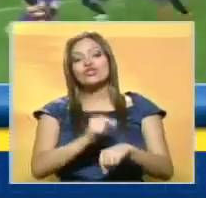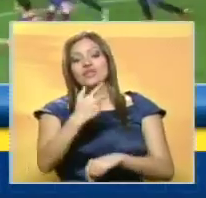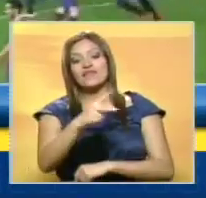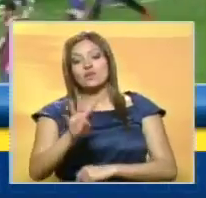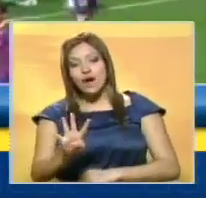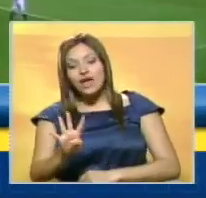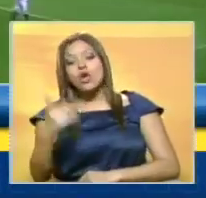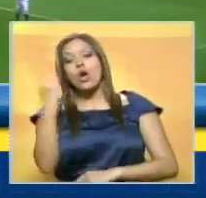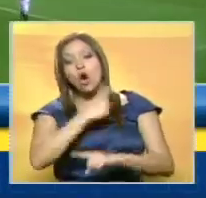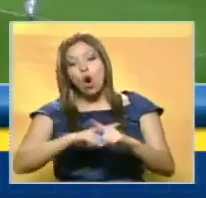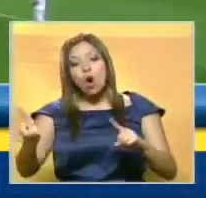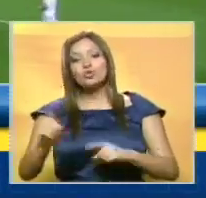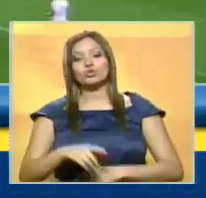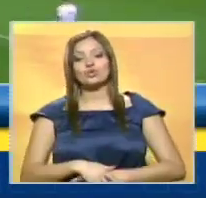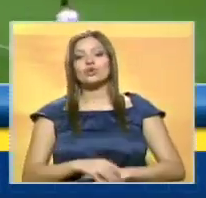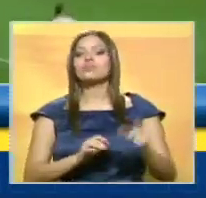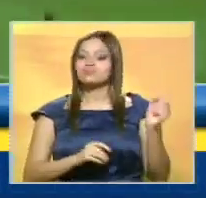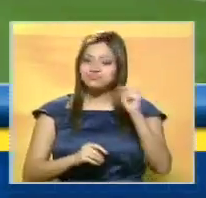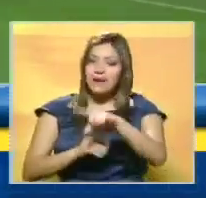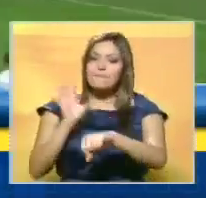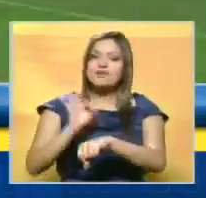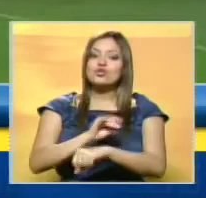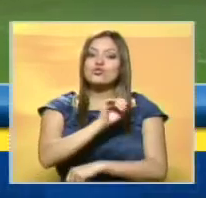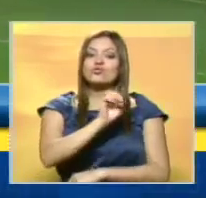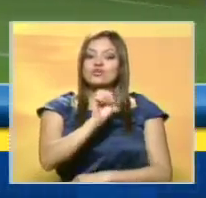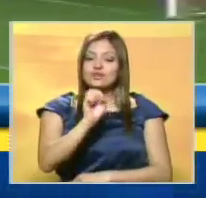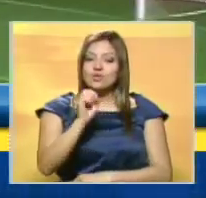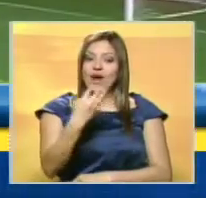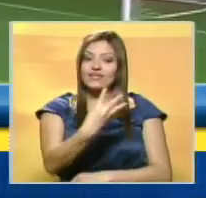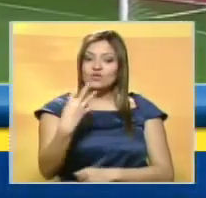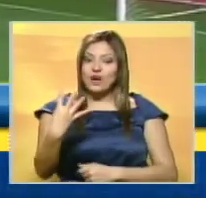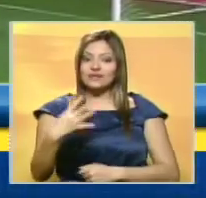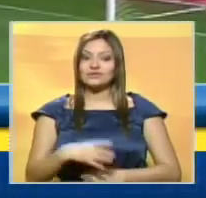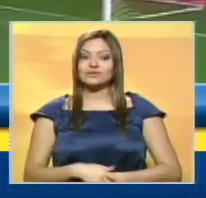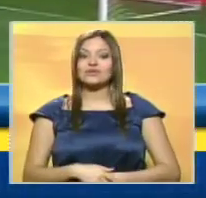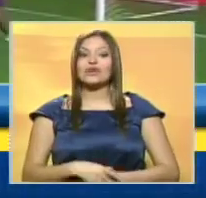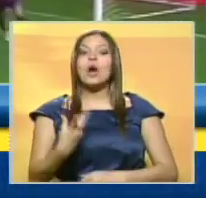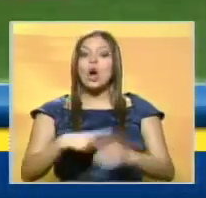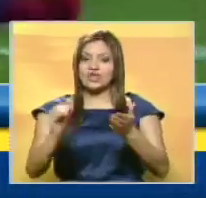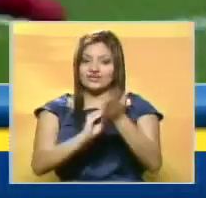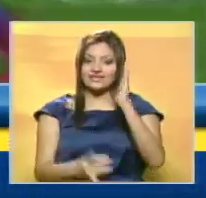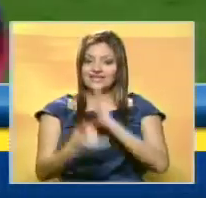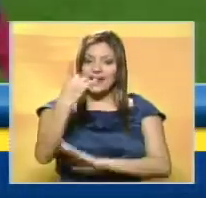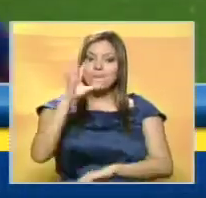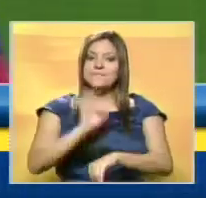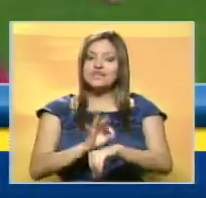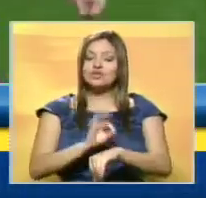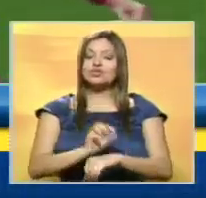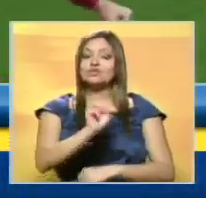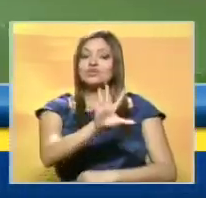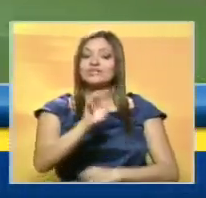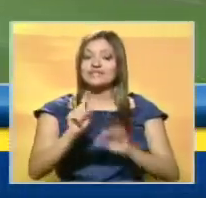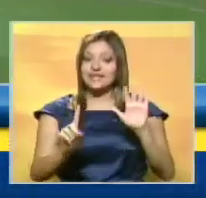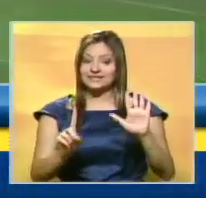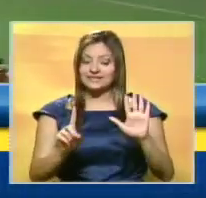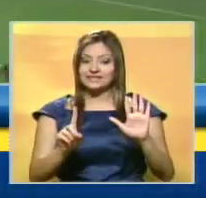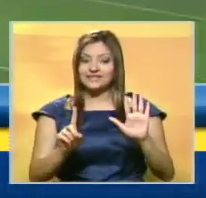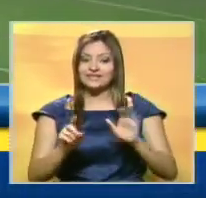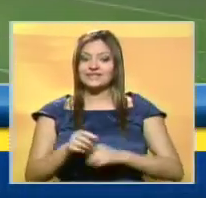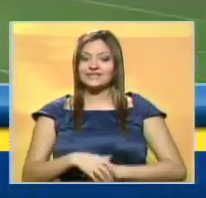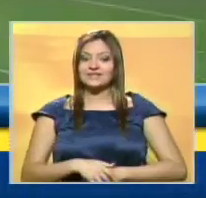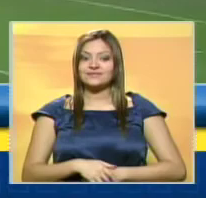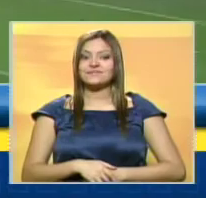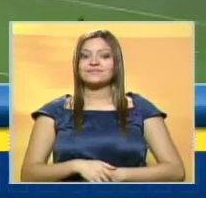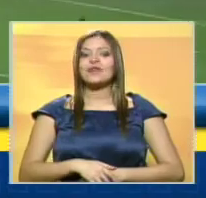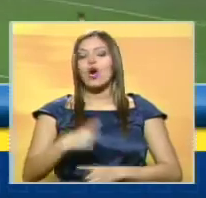Messi, el argentino, puso a ganar al Barça a los 44. Messi volvió a aparecer al minuto 56 y César Fábregas